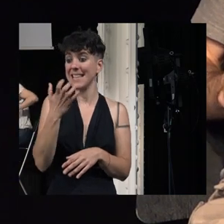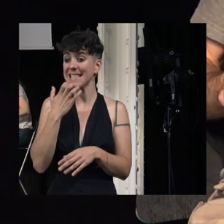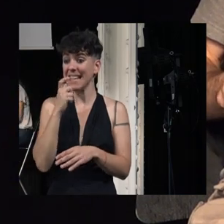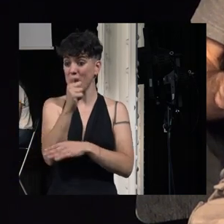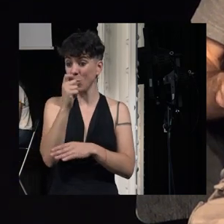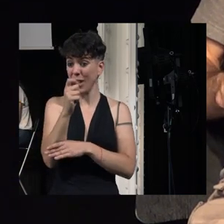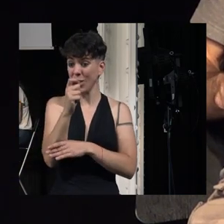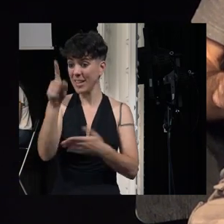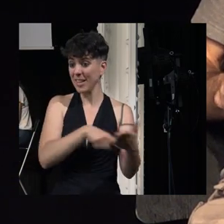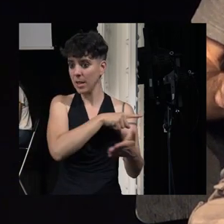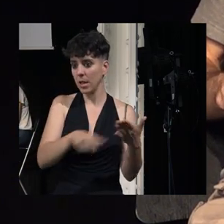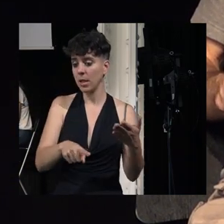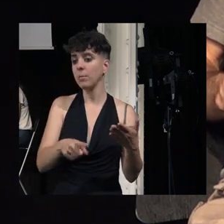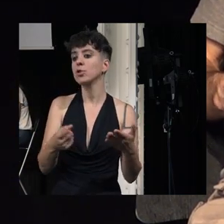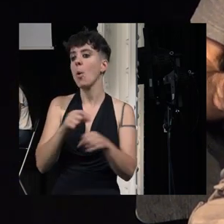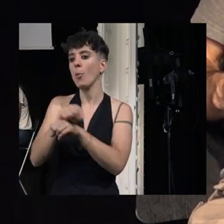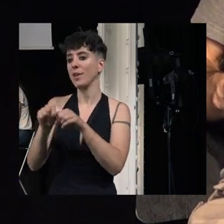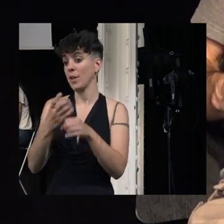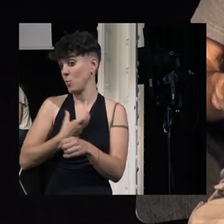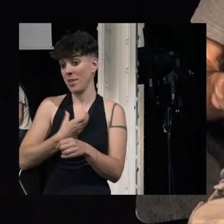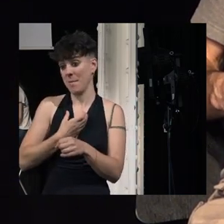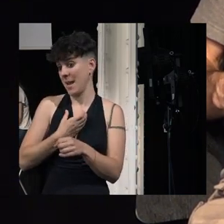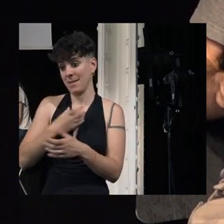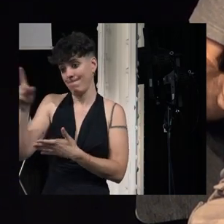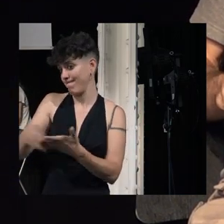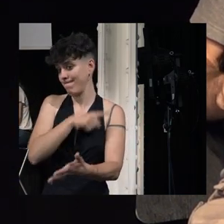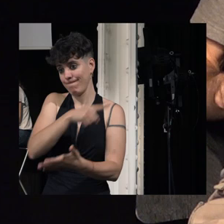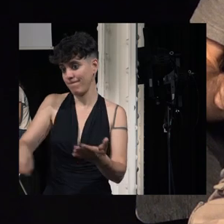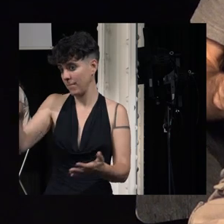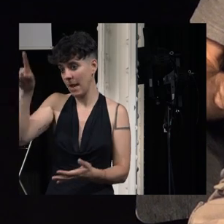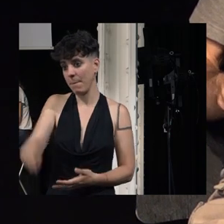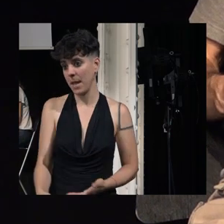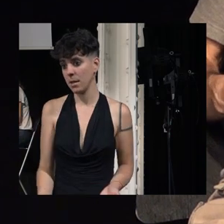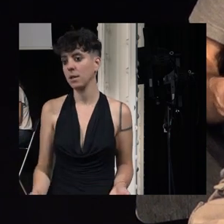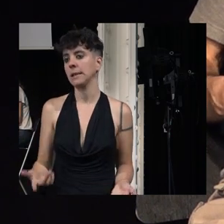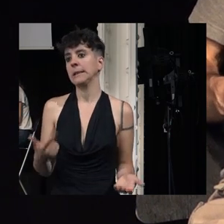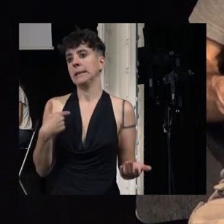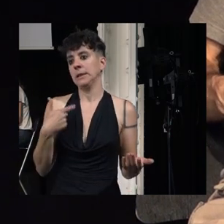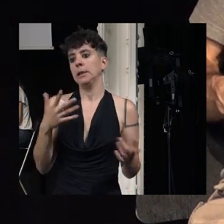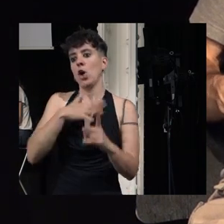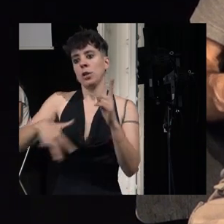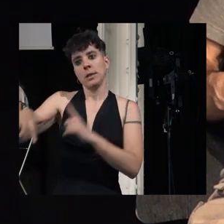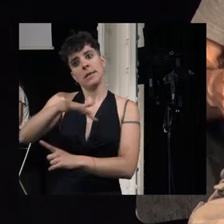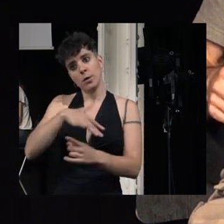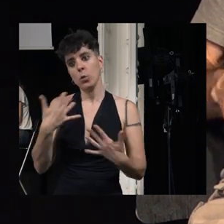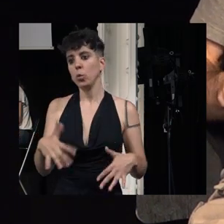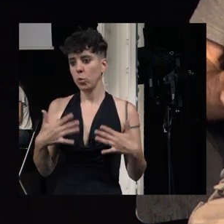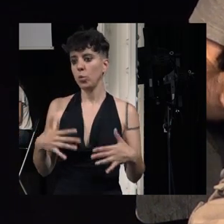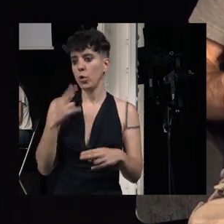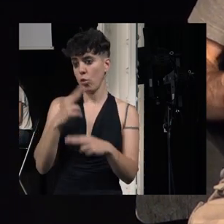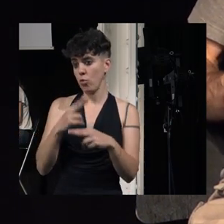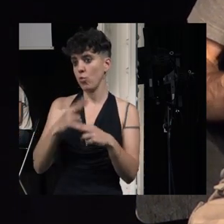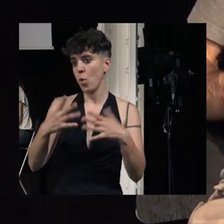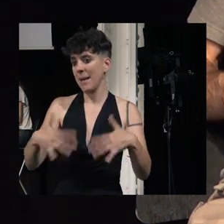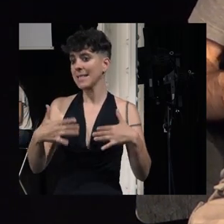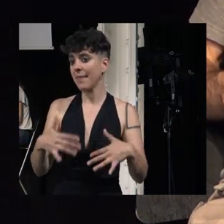diputaciones, se van a cargar también las políticas municipales. O sea que el escenario es bastante, pienso que es bastante adverso. Y al final, para